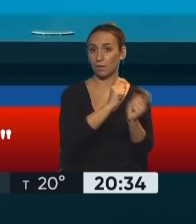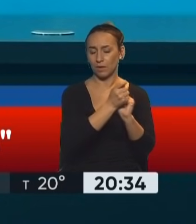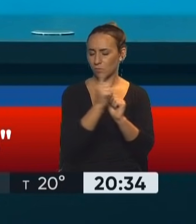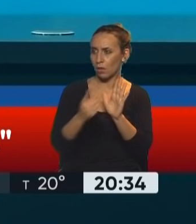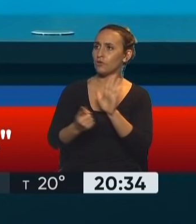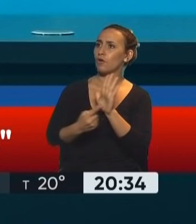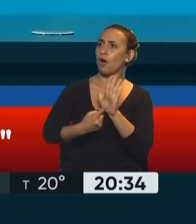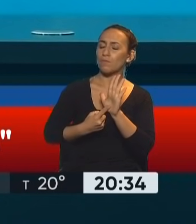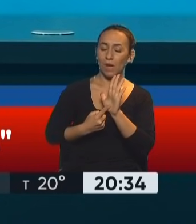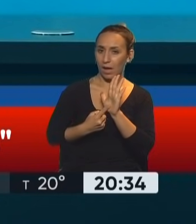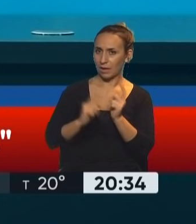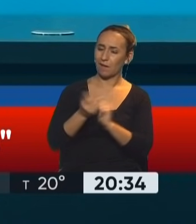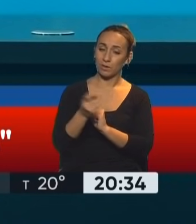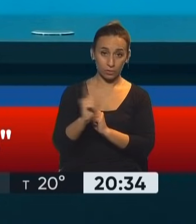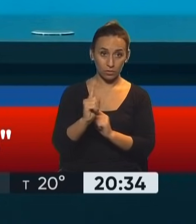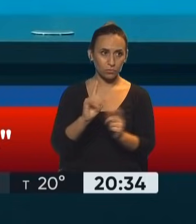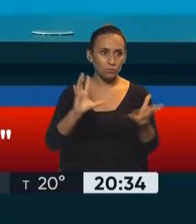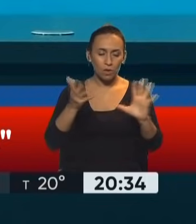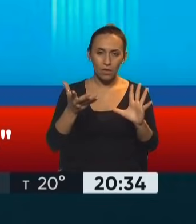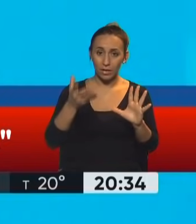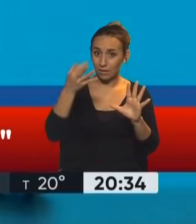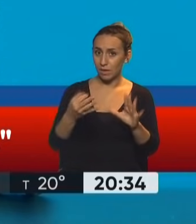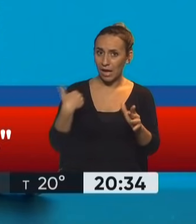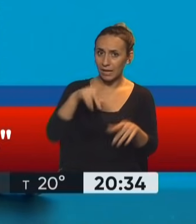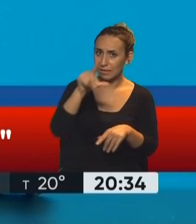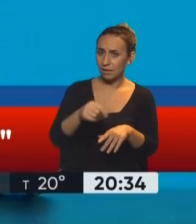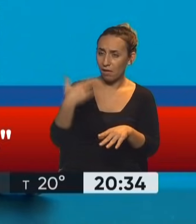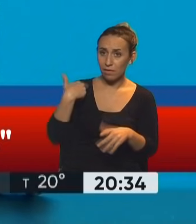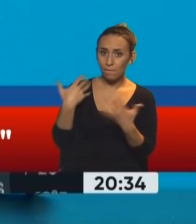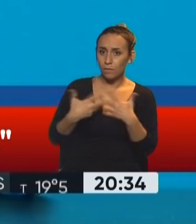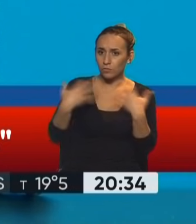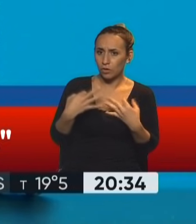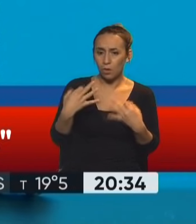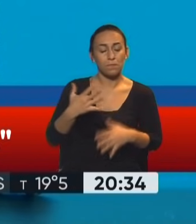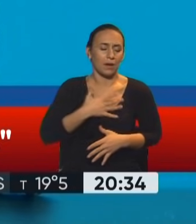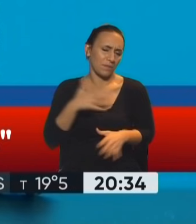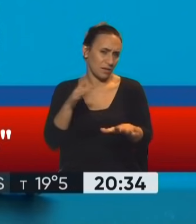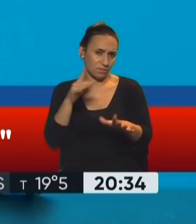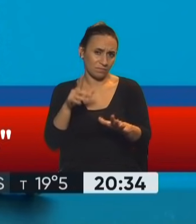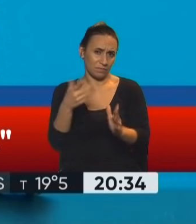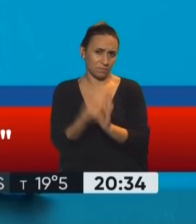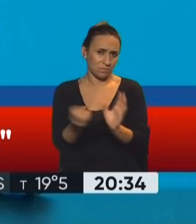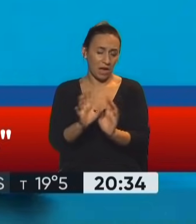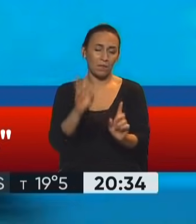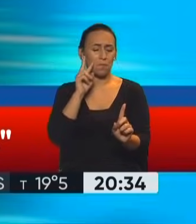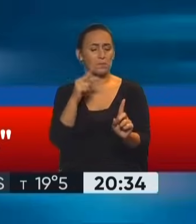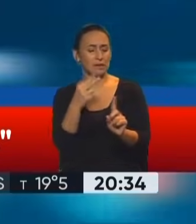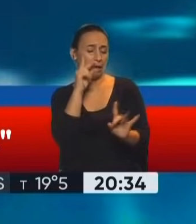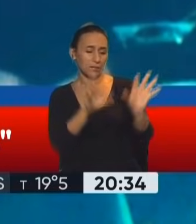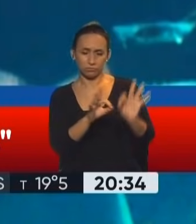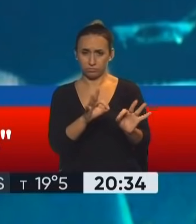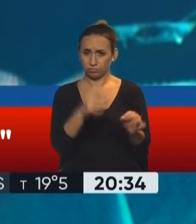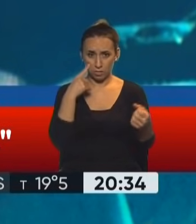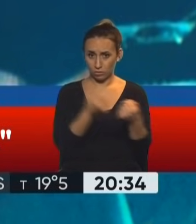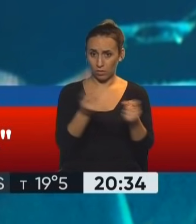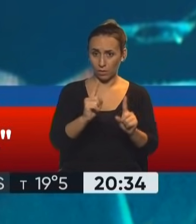un modelo que a la Argentina le ha funcionado muy bien. Así que para mí está equivocada desde cualquier ángulo que se lo mire. Tiene un error.